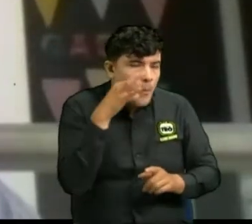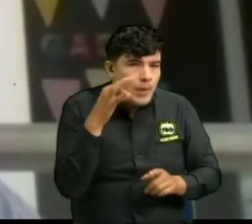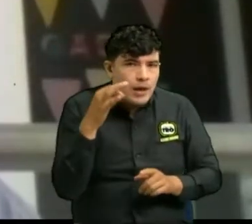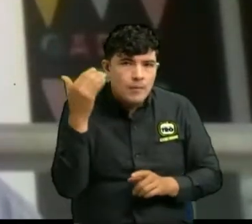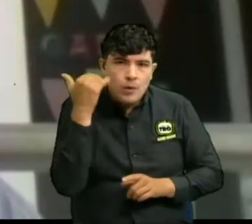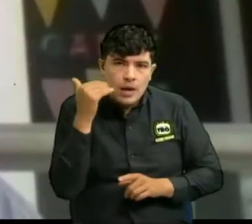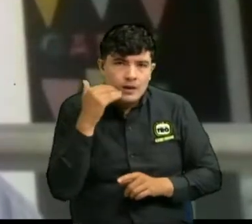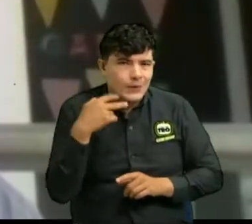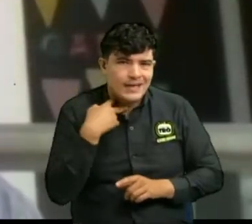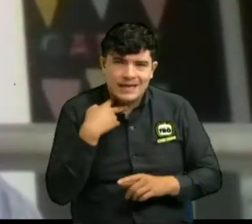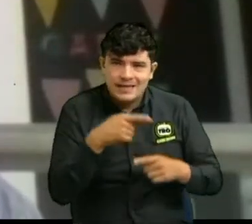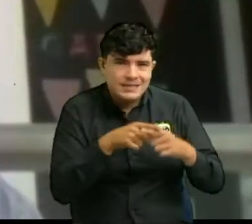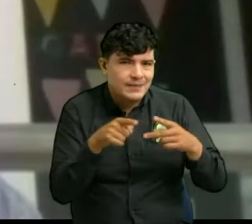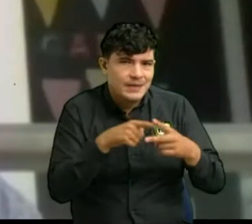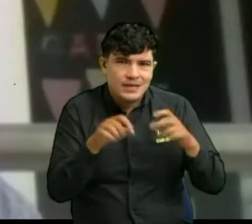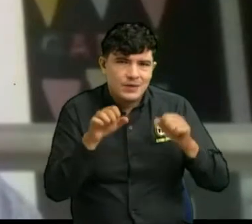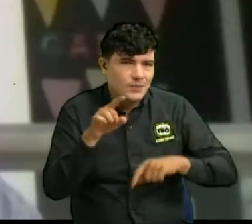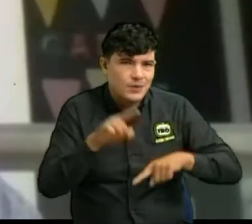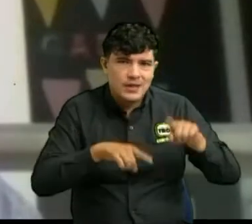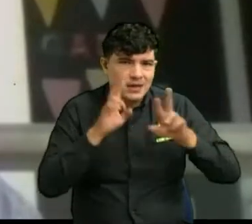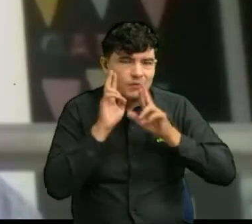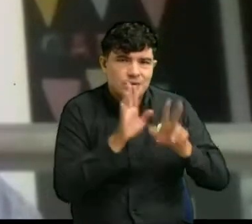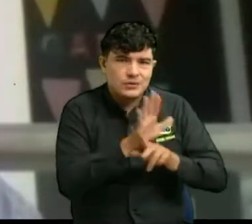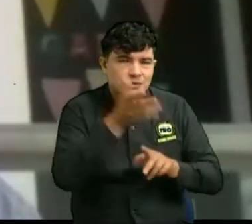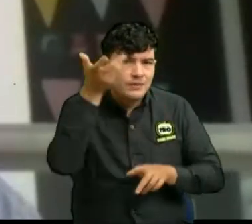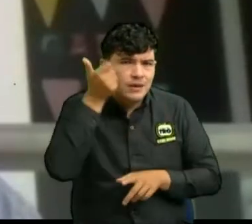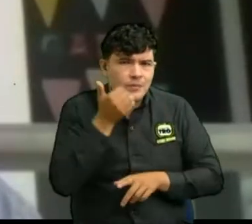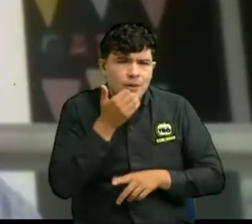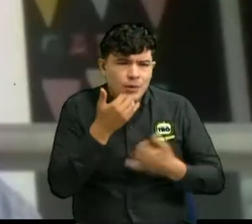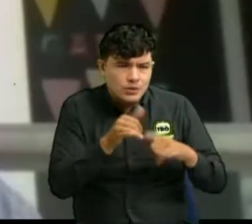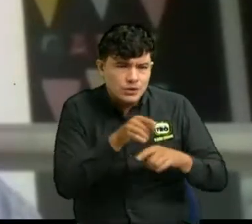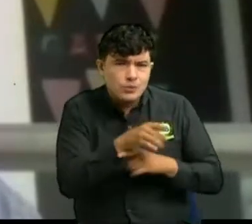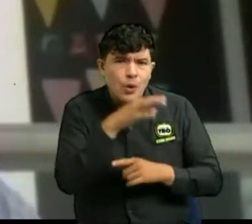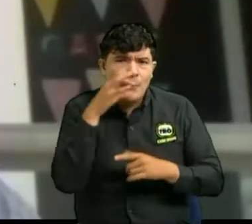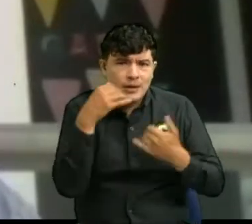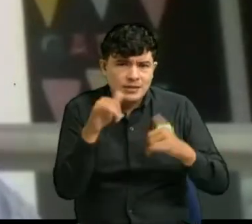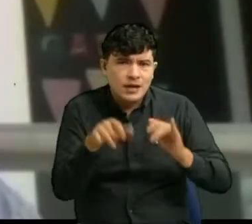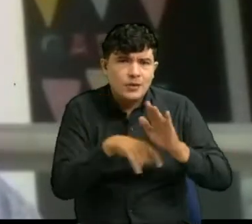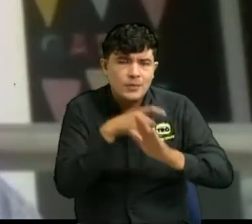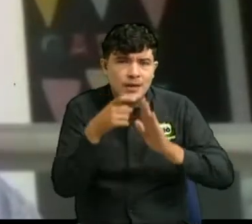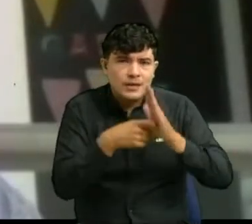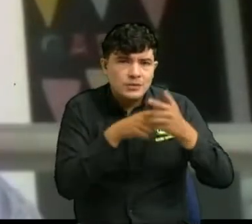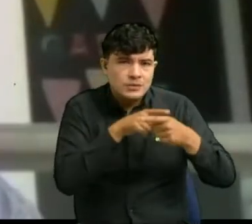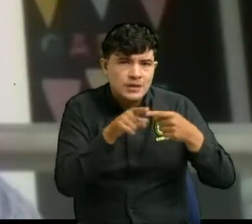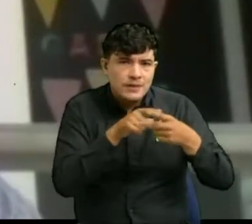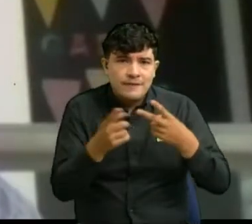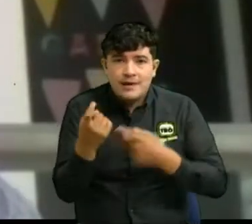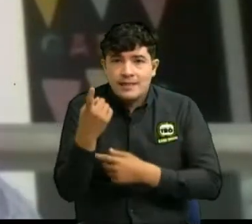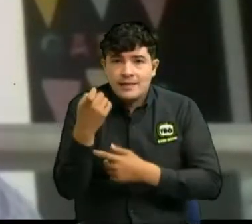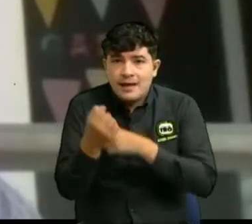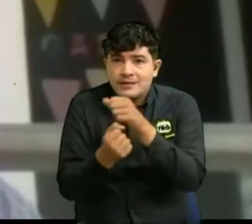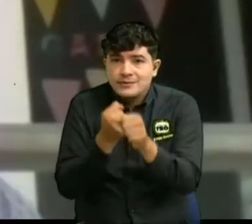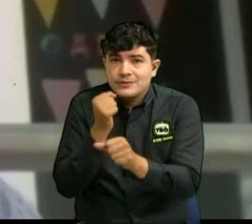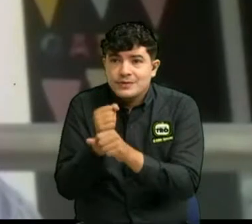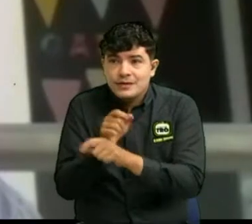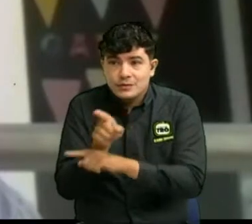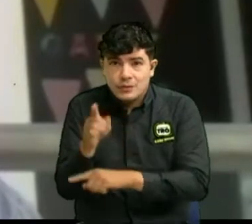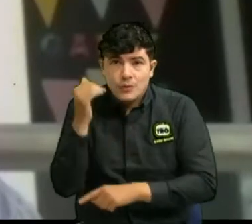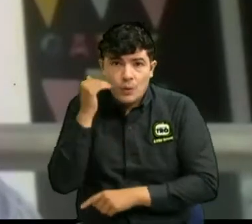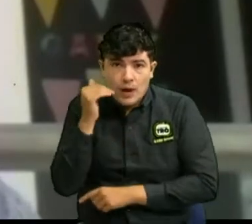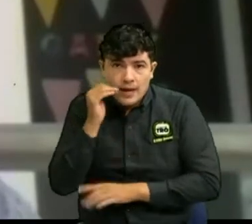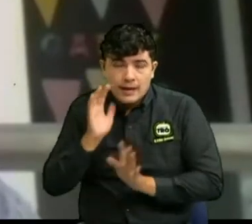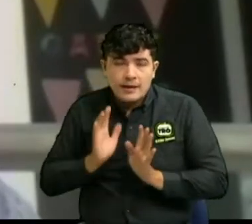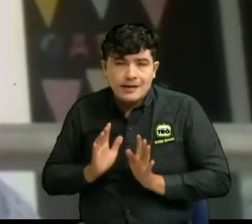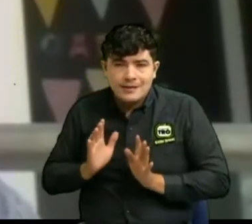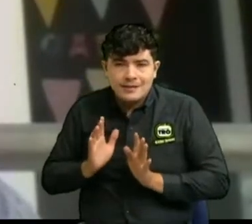una pensión. Y en este caso, Ricardo ya tiene las semanas, le falta es la edad. Y en el caso de ella,